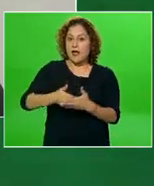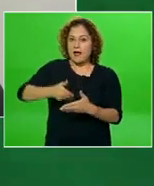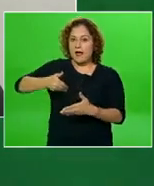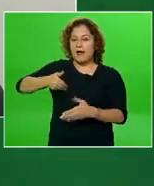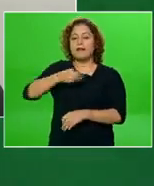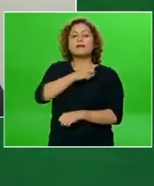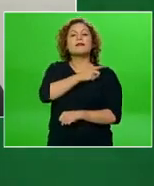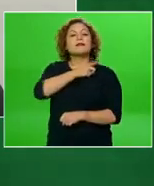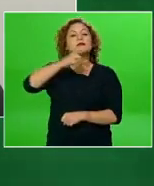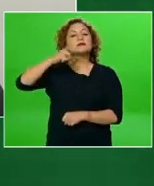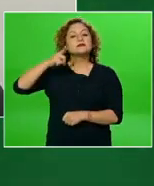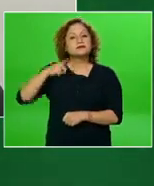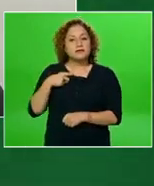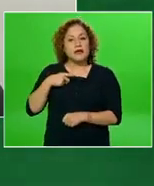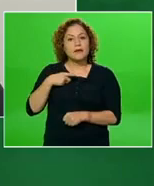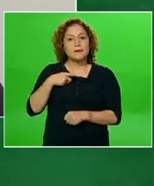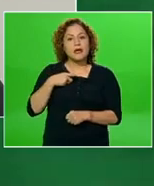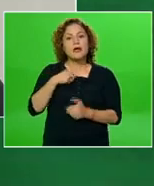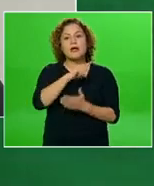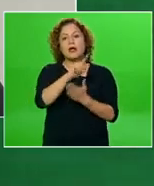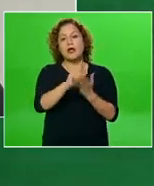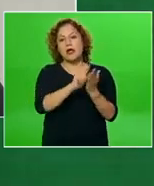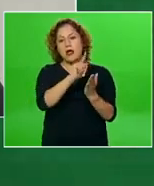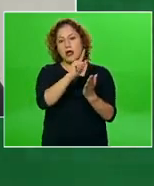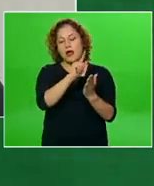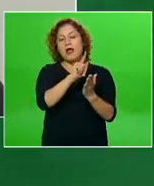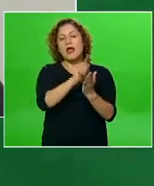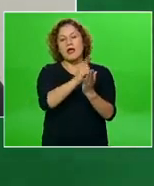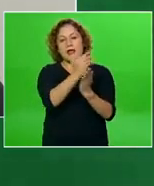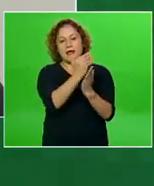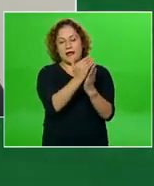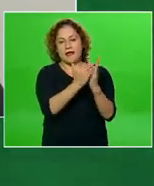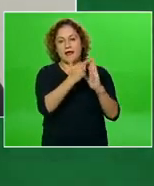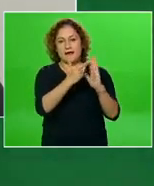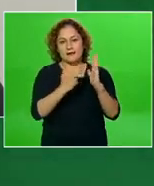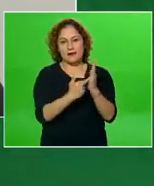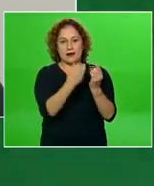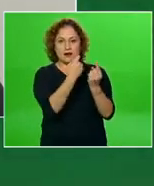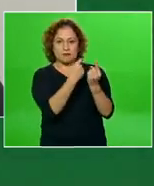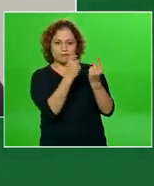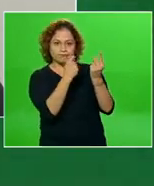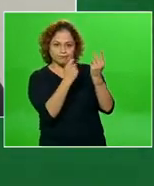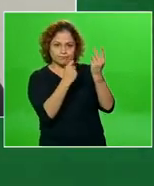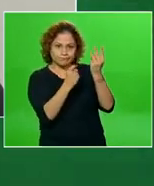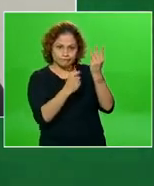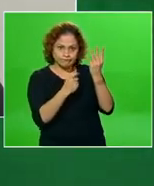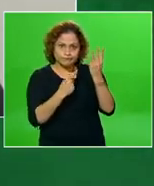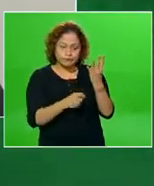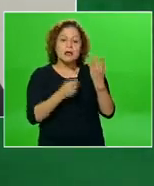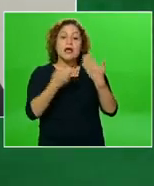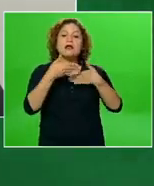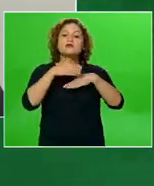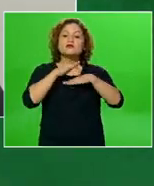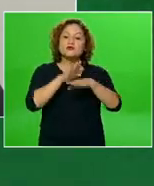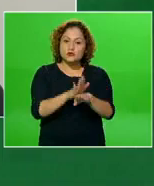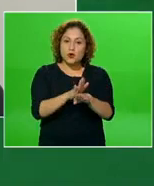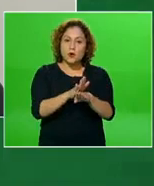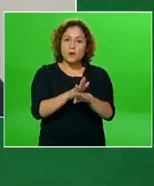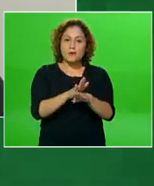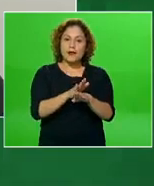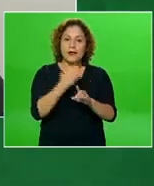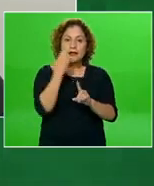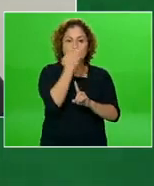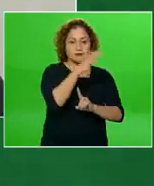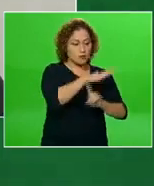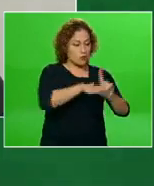se tienen palomeados con check list muchos de los elementos de seguridad que se deben de tener para un regreso a clases